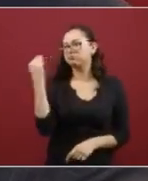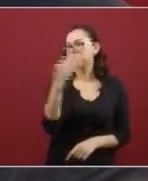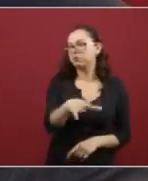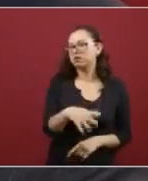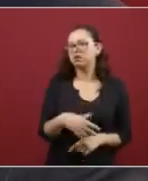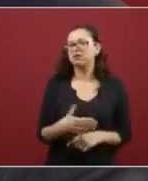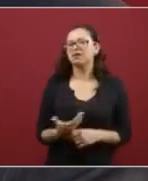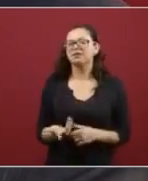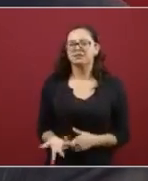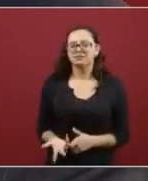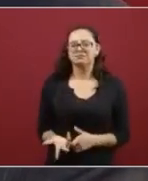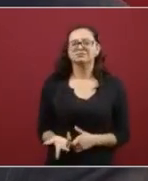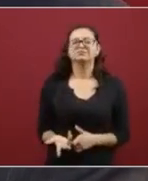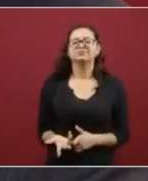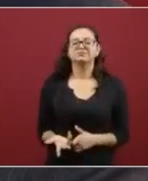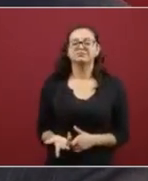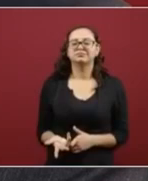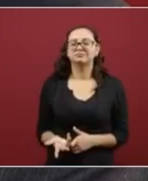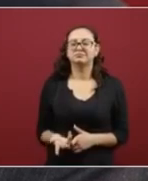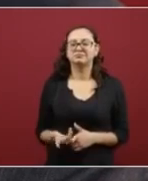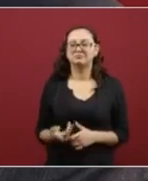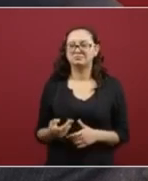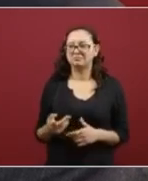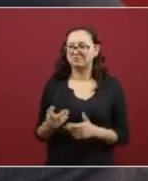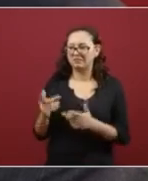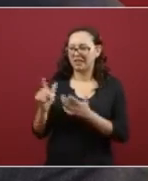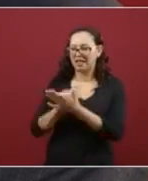no había un marco legal